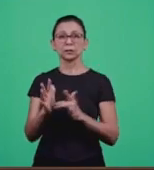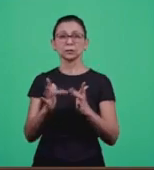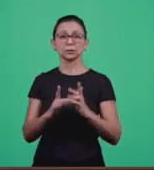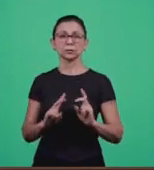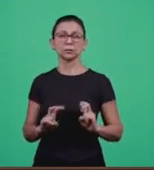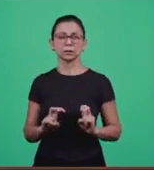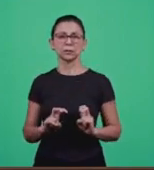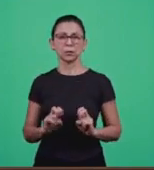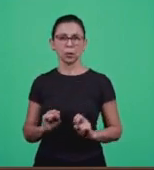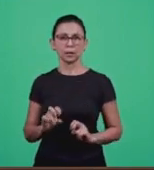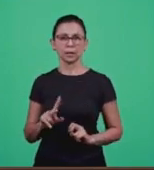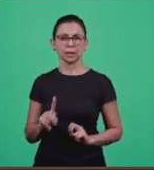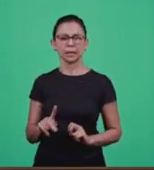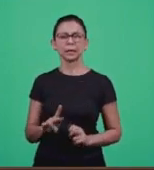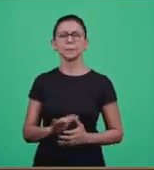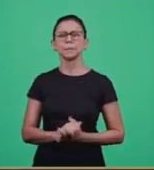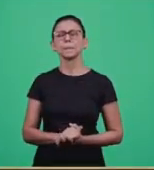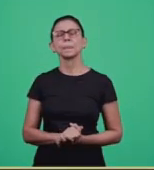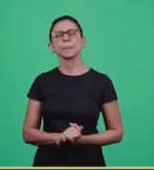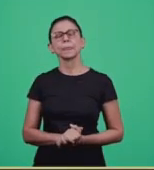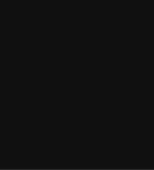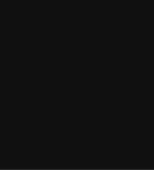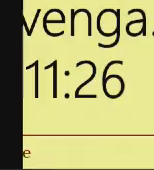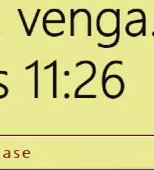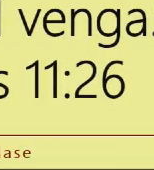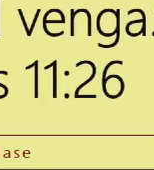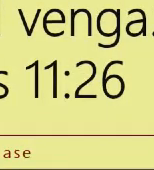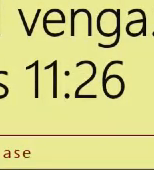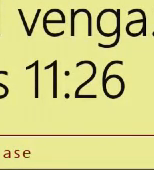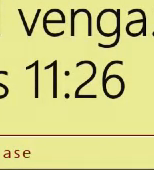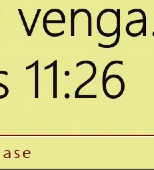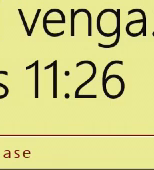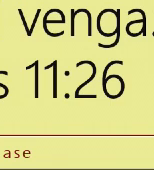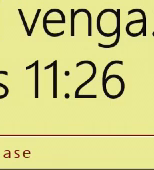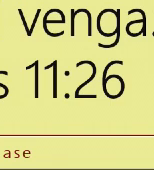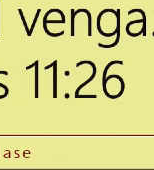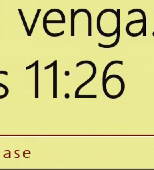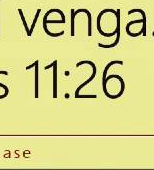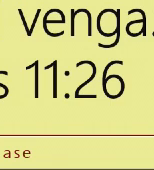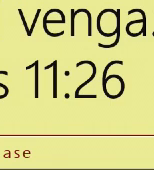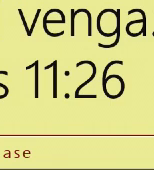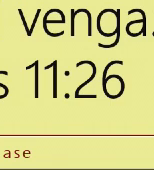tema comunión a través de la sangre de Jesús. Vamos allá.